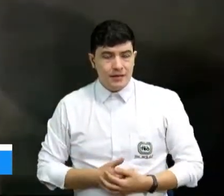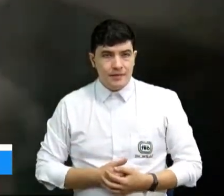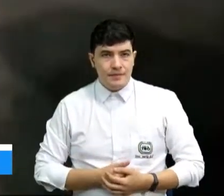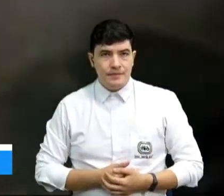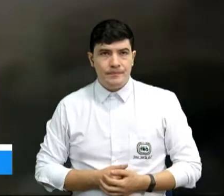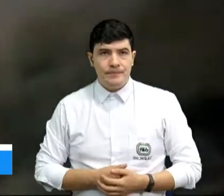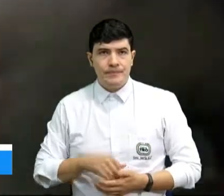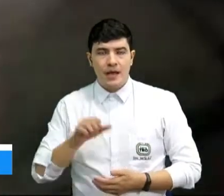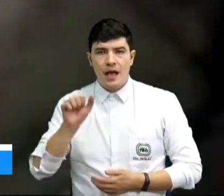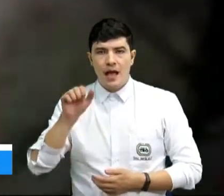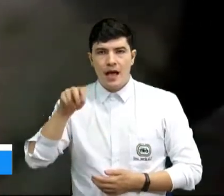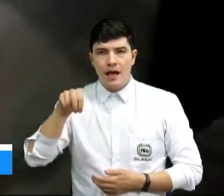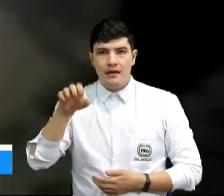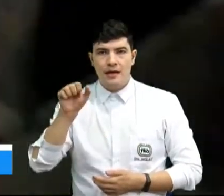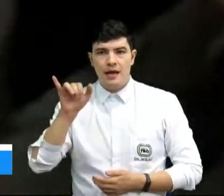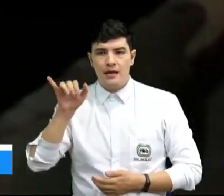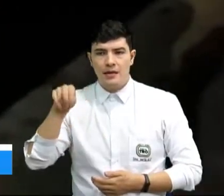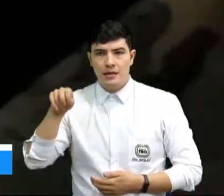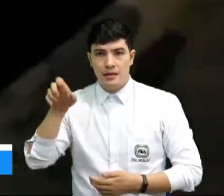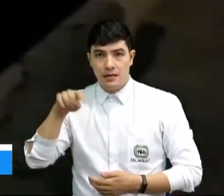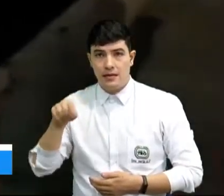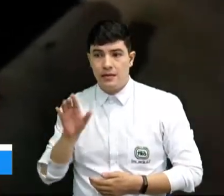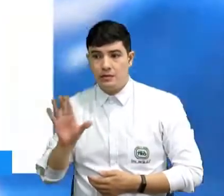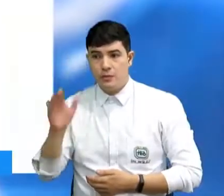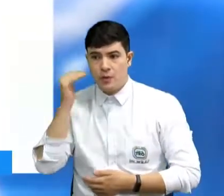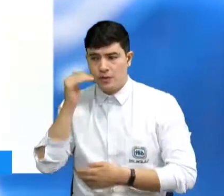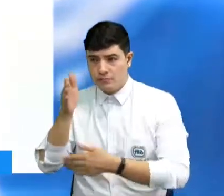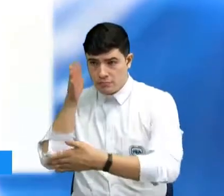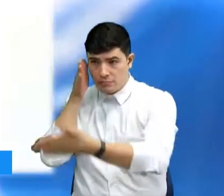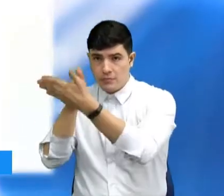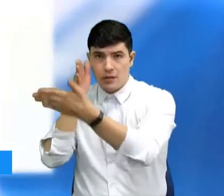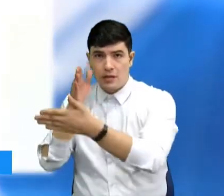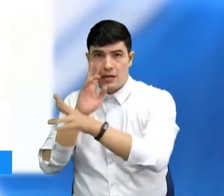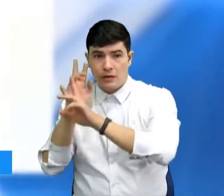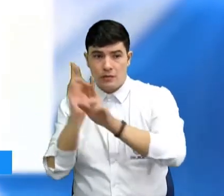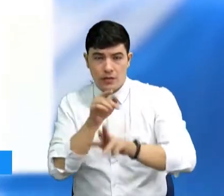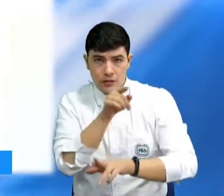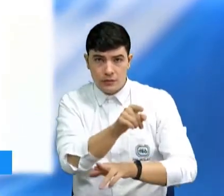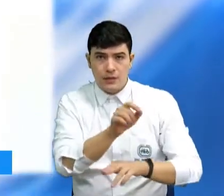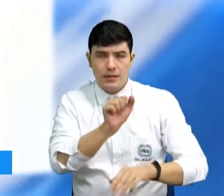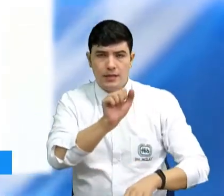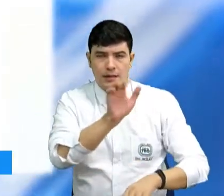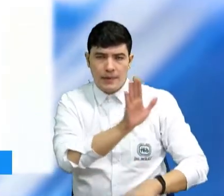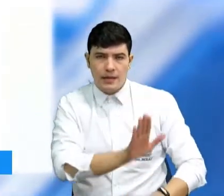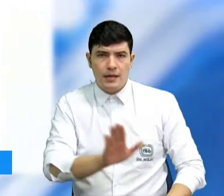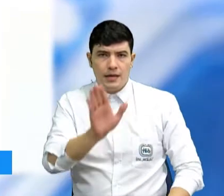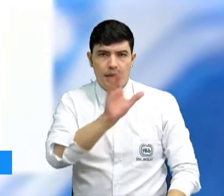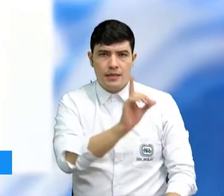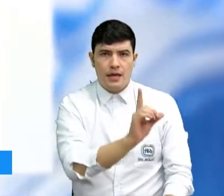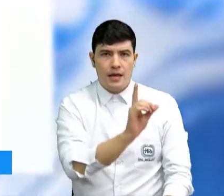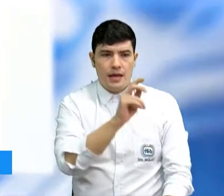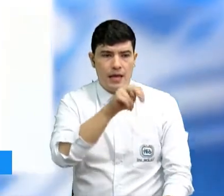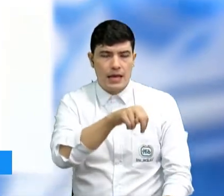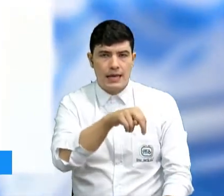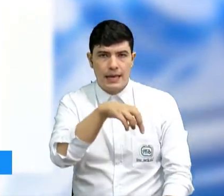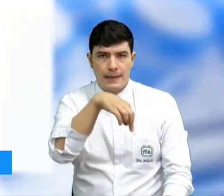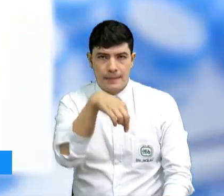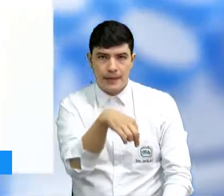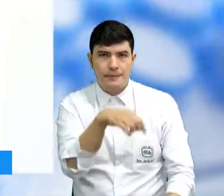Ana Inés tuvo que instaurar una tutela en la que el juez le dio 48 horas al Departamento Nacional de Planeación para que le